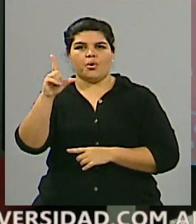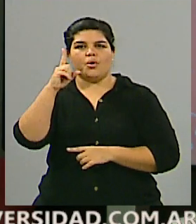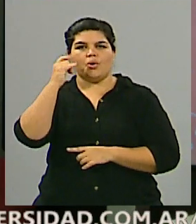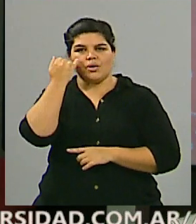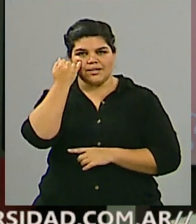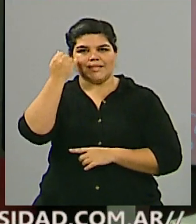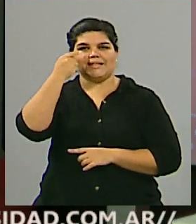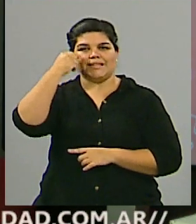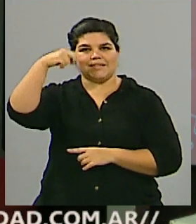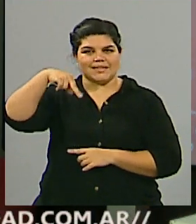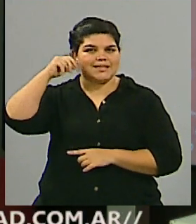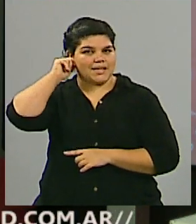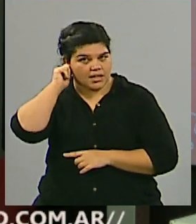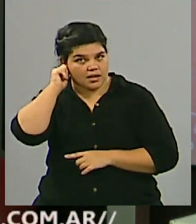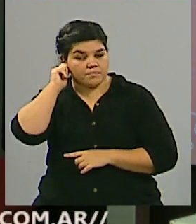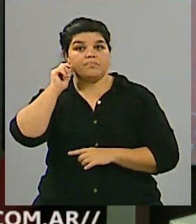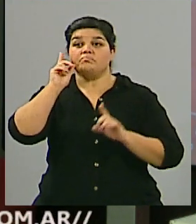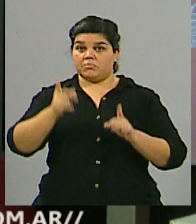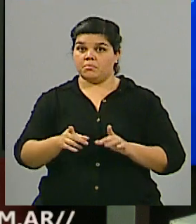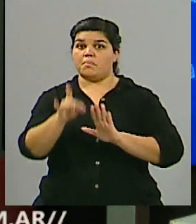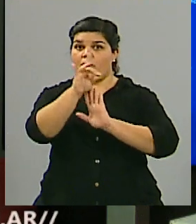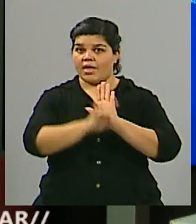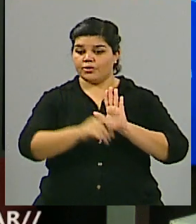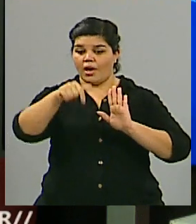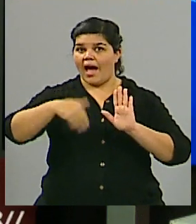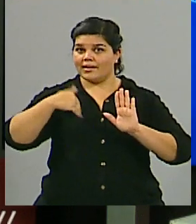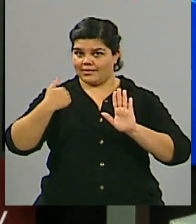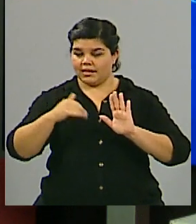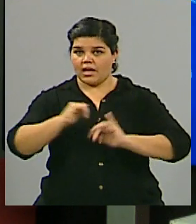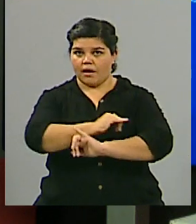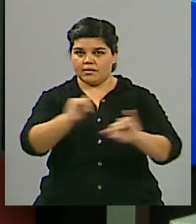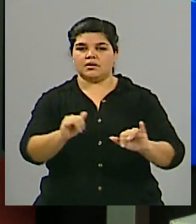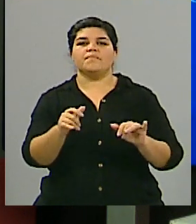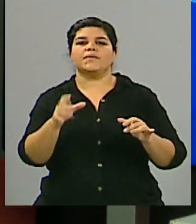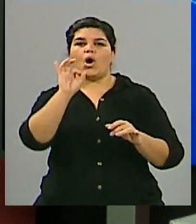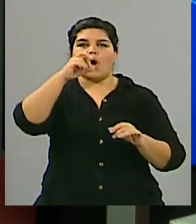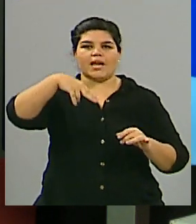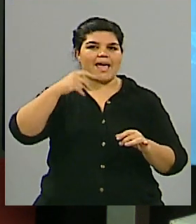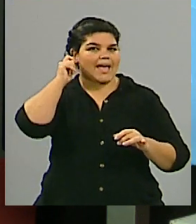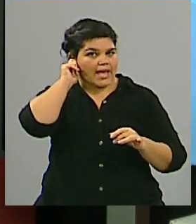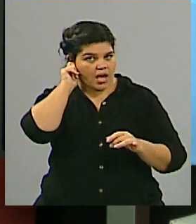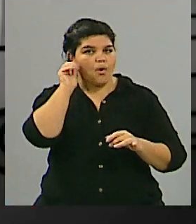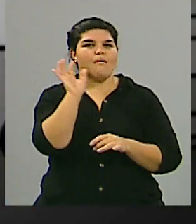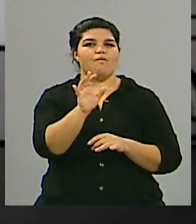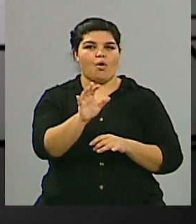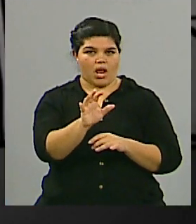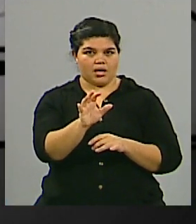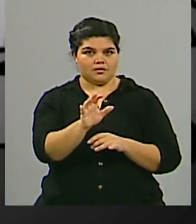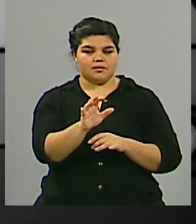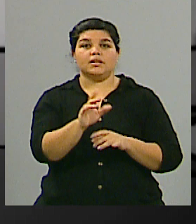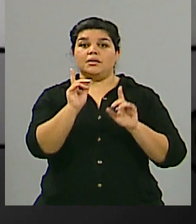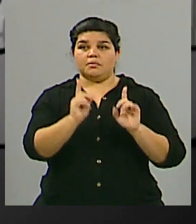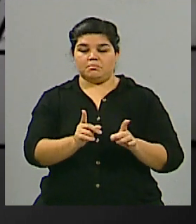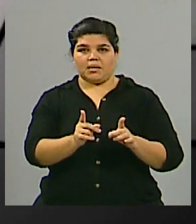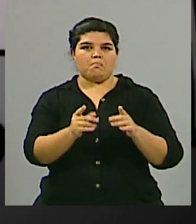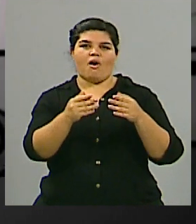Argentina que me parece que es importante que los tengamos presentes, porque la ONG Bullying Sin Fronteras hizo un relevamiento el año pasado y a principios de